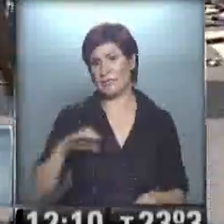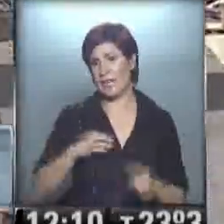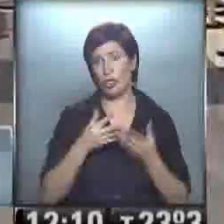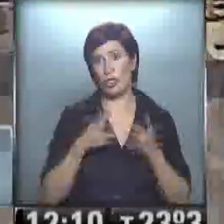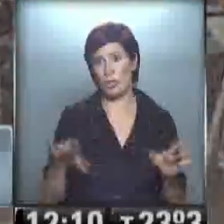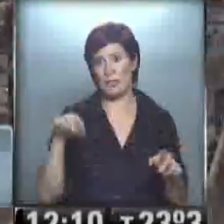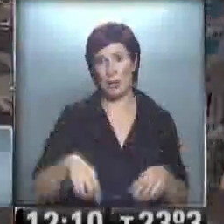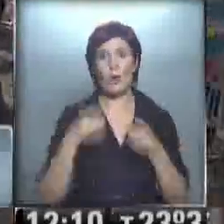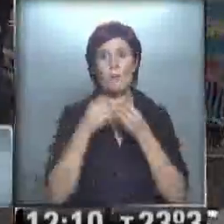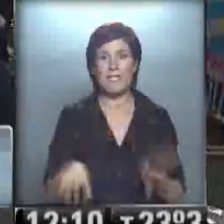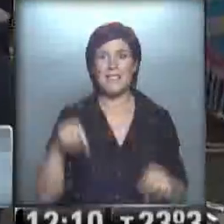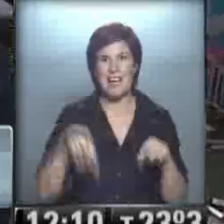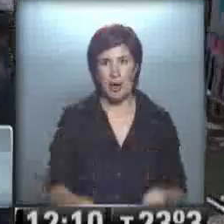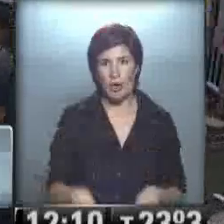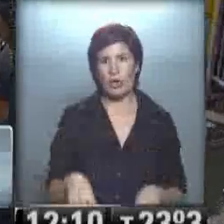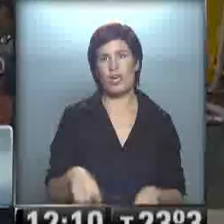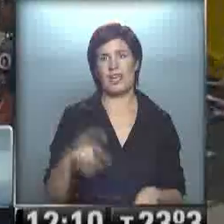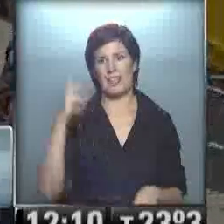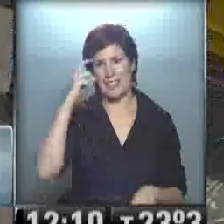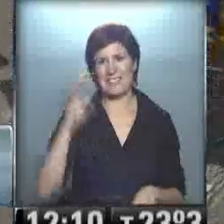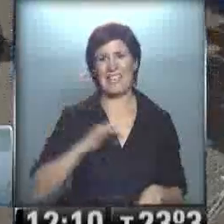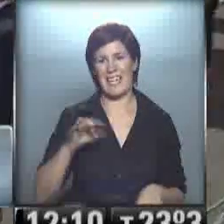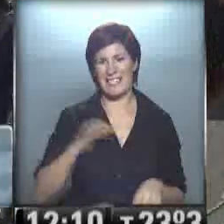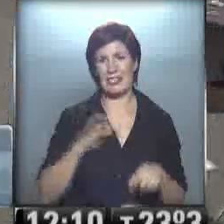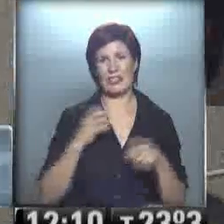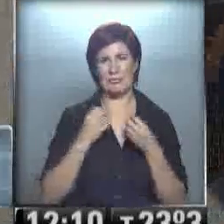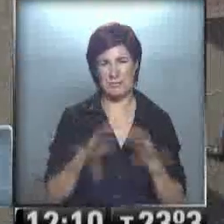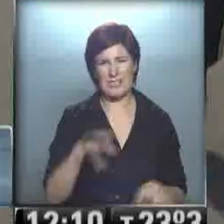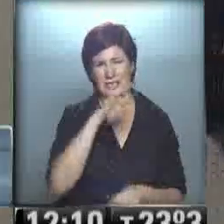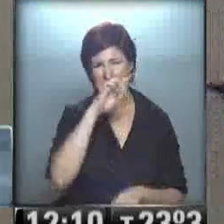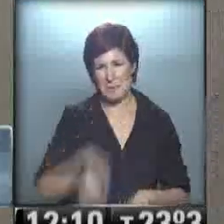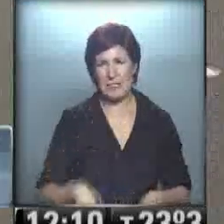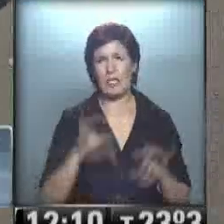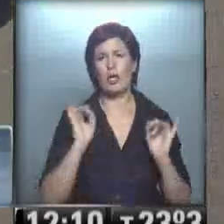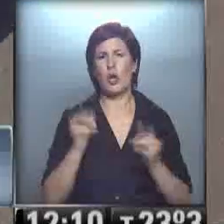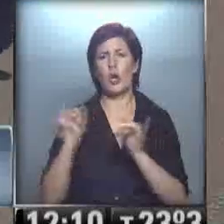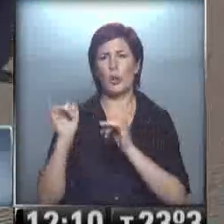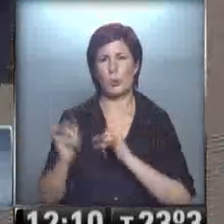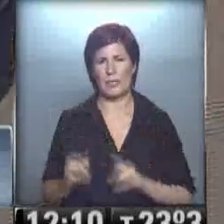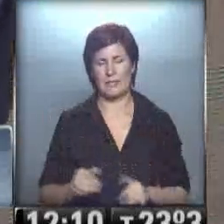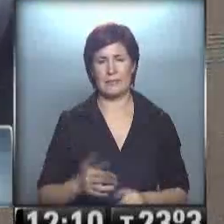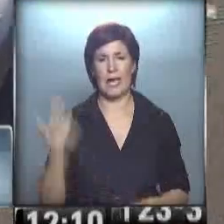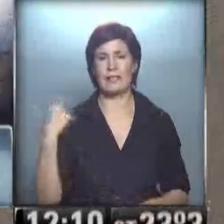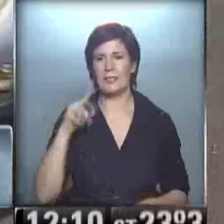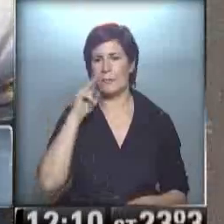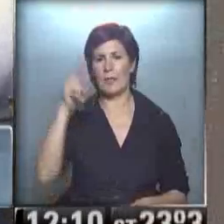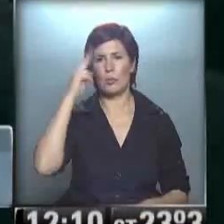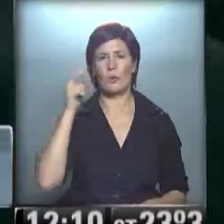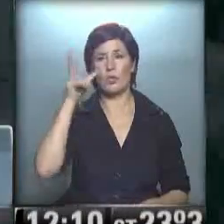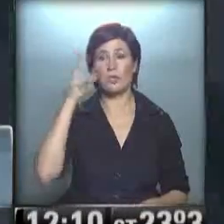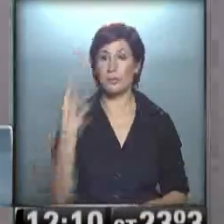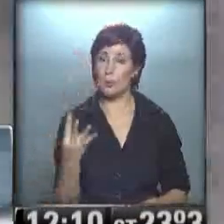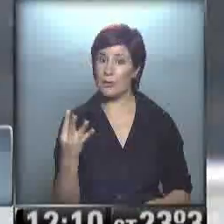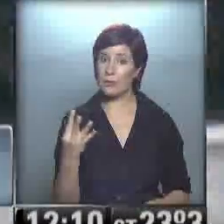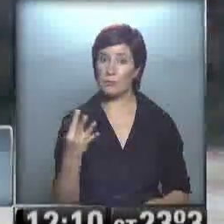que prácticamente fue con el radicalismo, con la llegada de la democracia en el 84, que hubo una gran